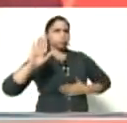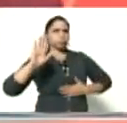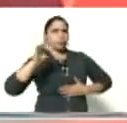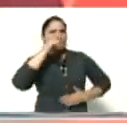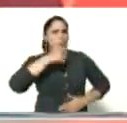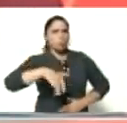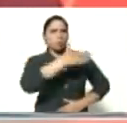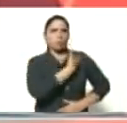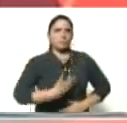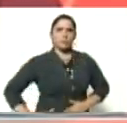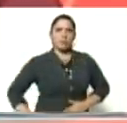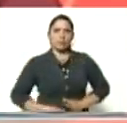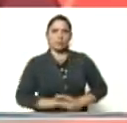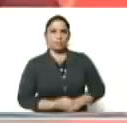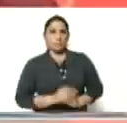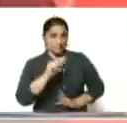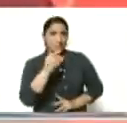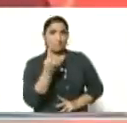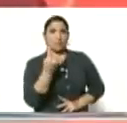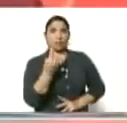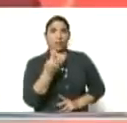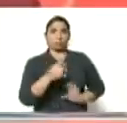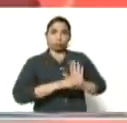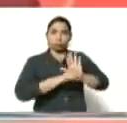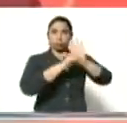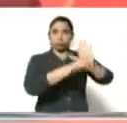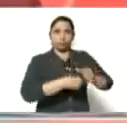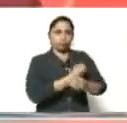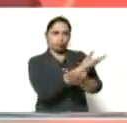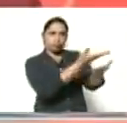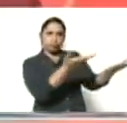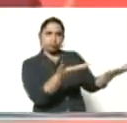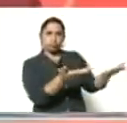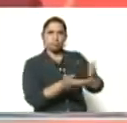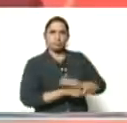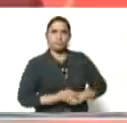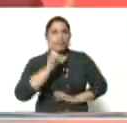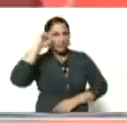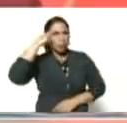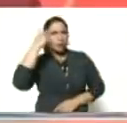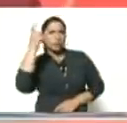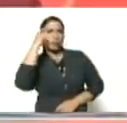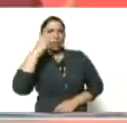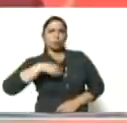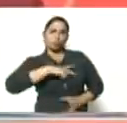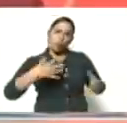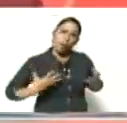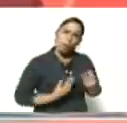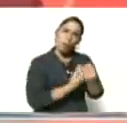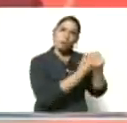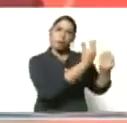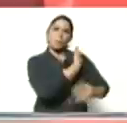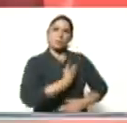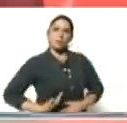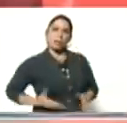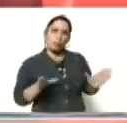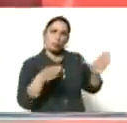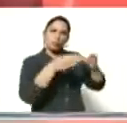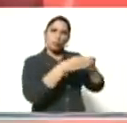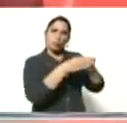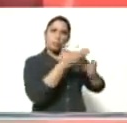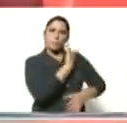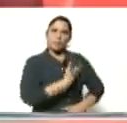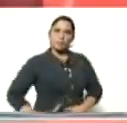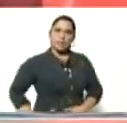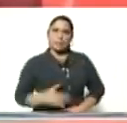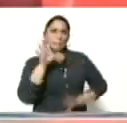presidente. La primera señal que le enviamos a ellos. Recuerdo que ese día nos acompañaron, presidente, un grupo de presidentes de los